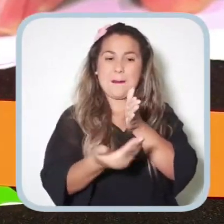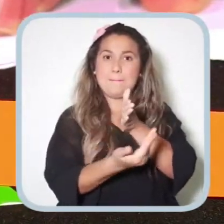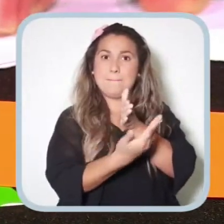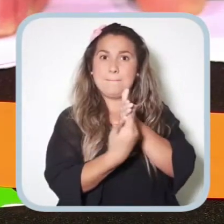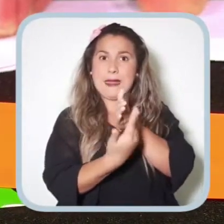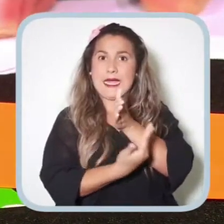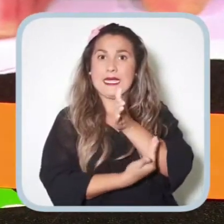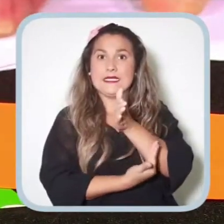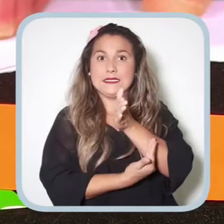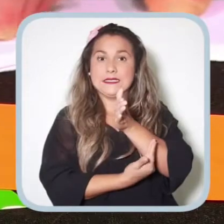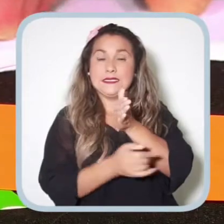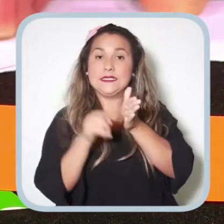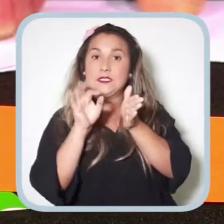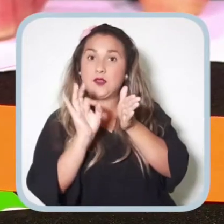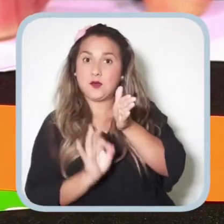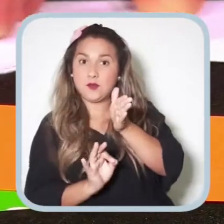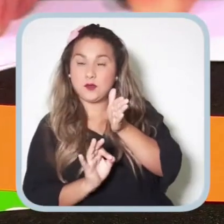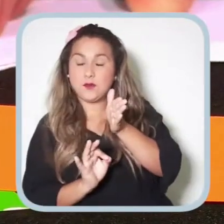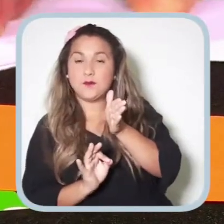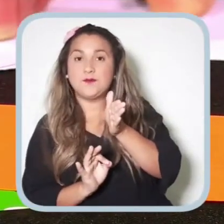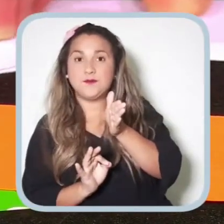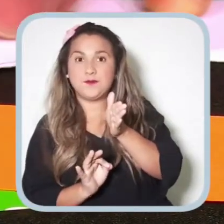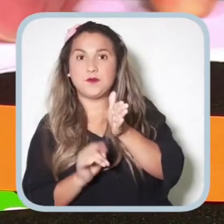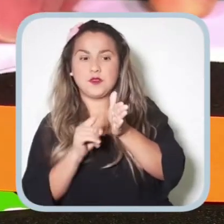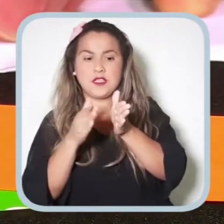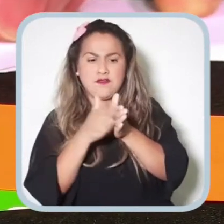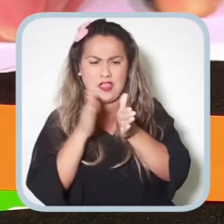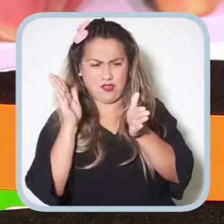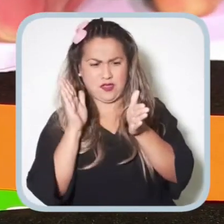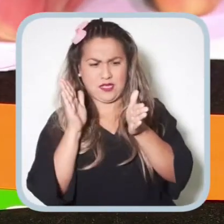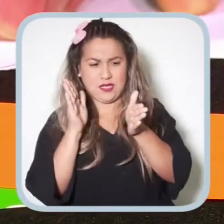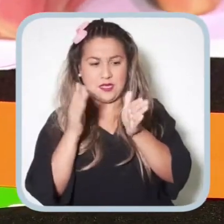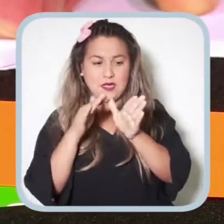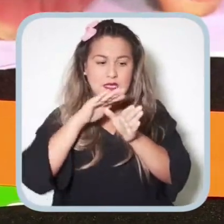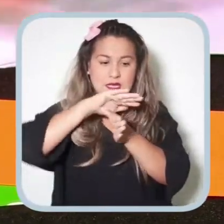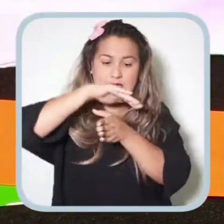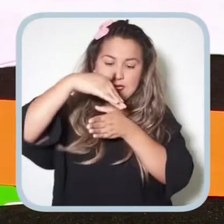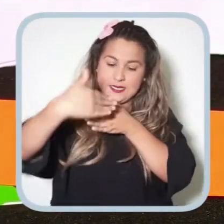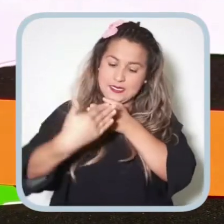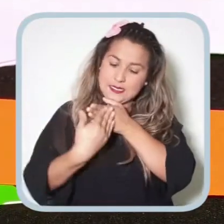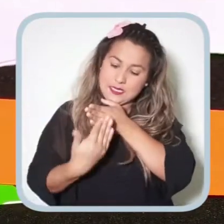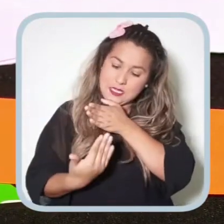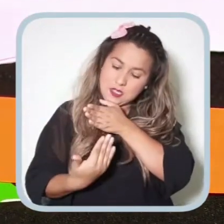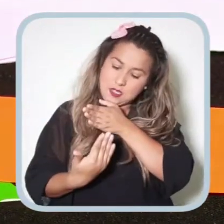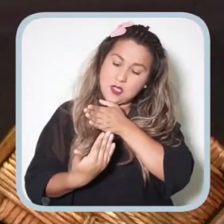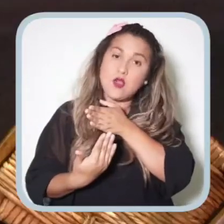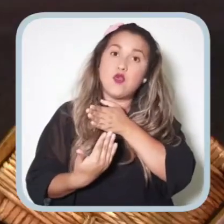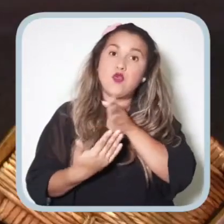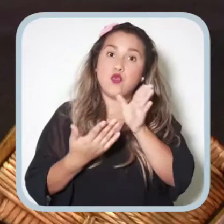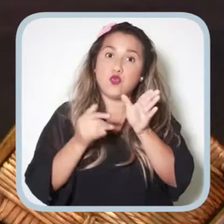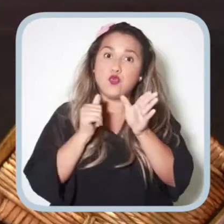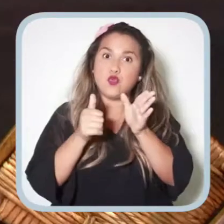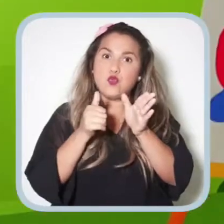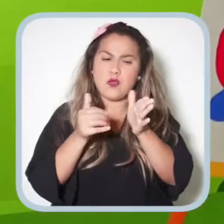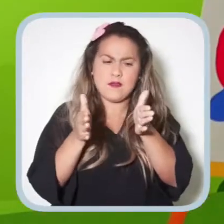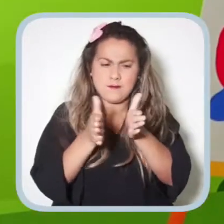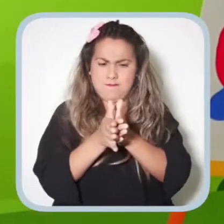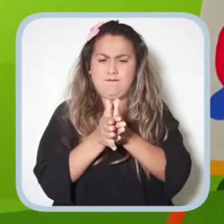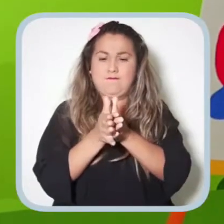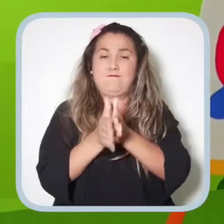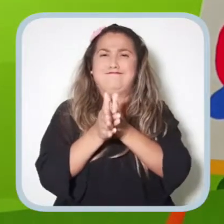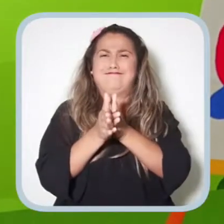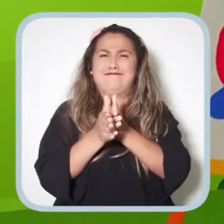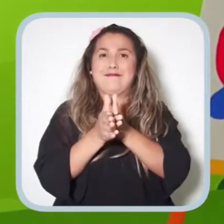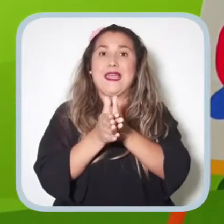ahí está. Y si ustedes logran tocar, tac, tac, ¿se dan cuenta? Queda muy bien pegado. Oye, pero esto